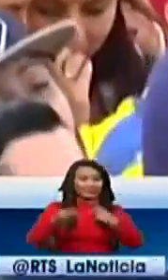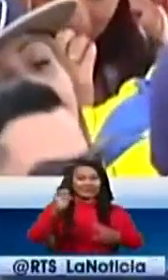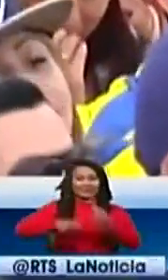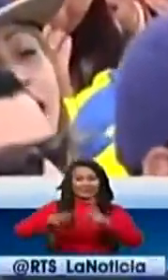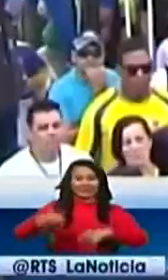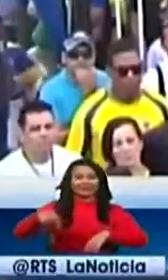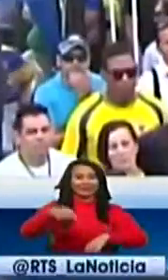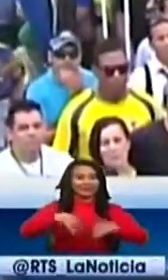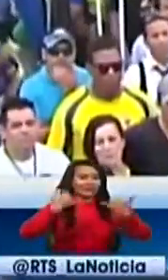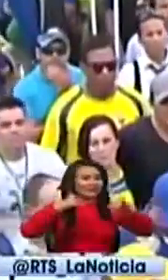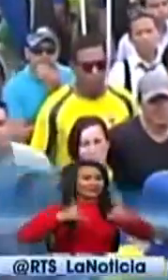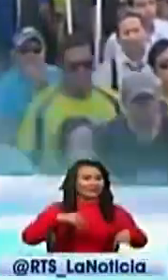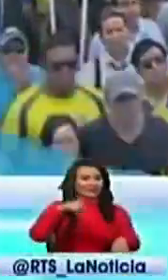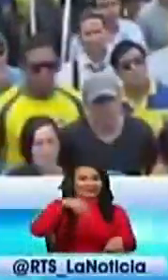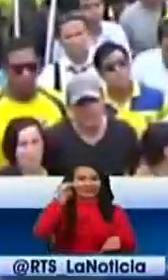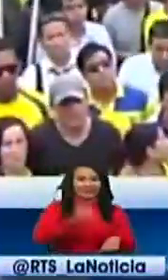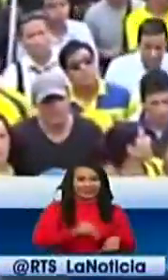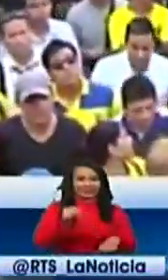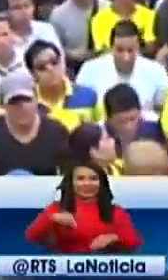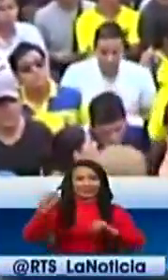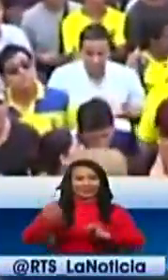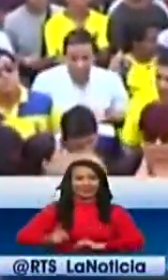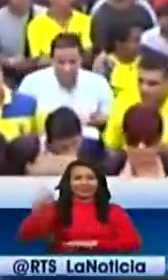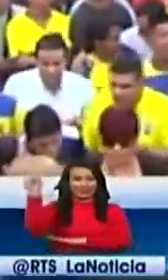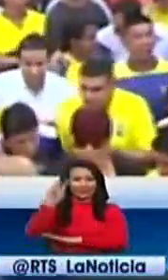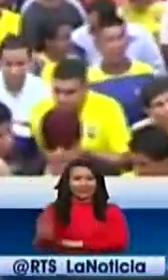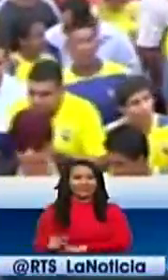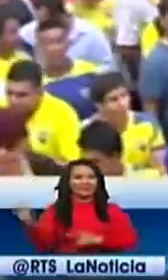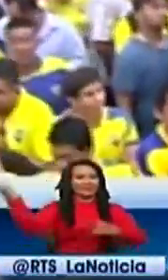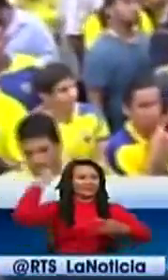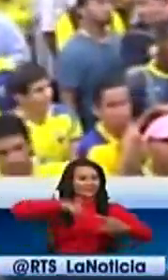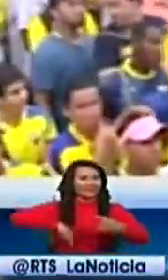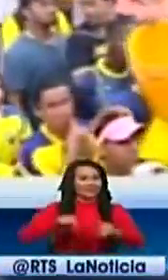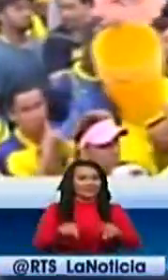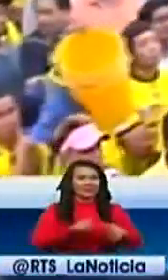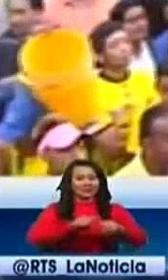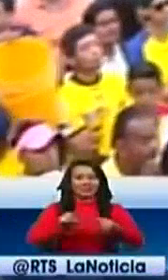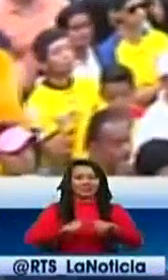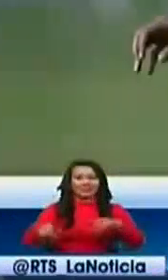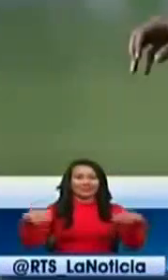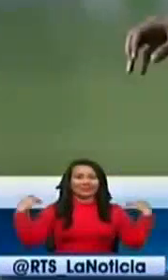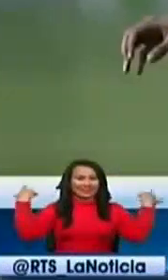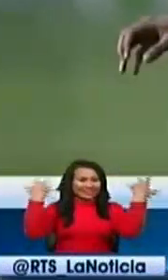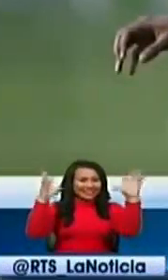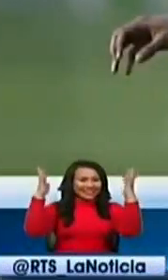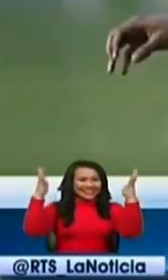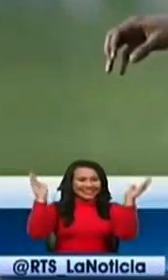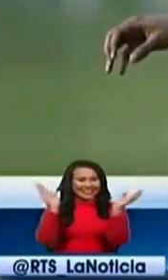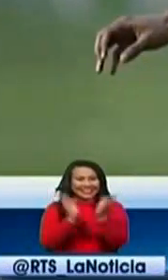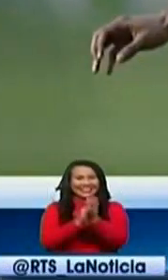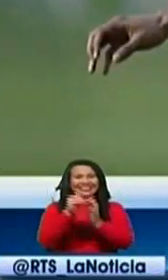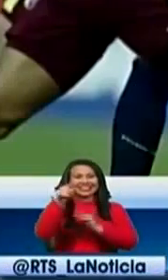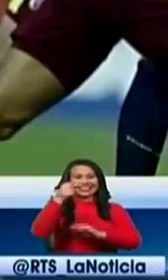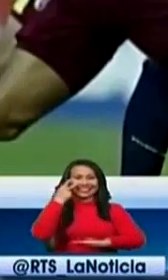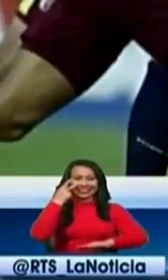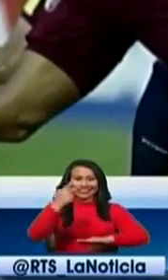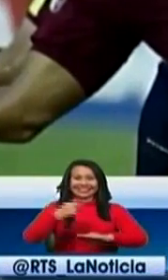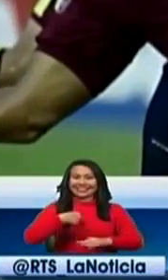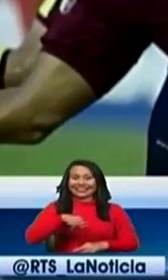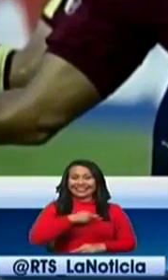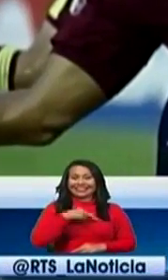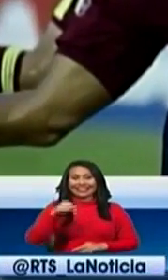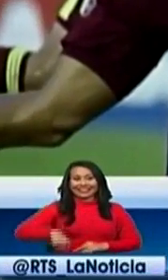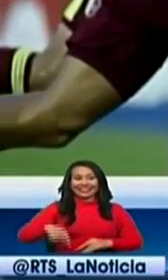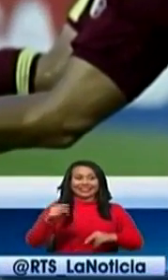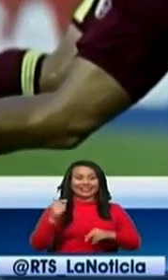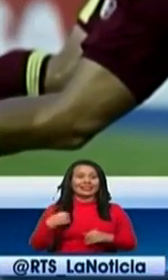este martes con su similar de Venezuela y enviarle los mejores augurios hasta Puerto Ordaz. Estamos viviendo muy